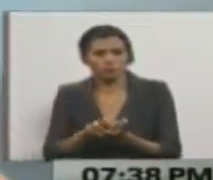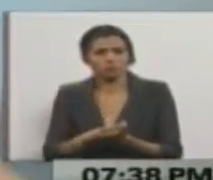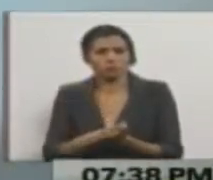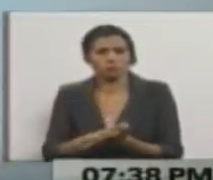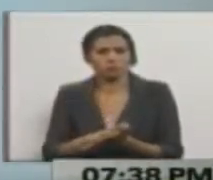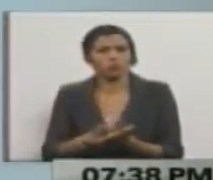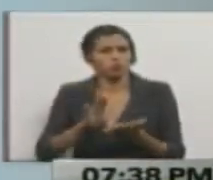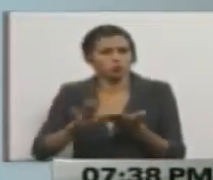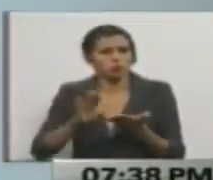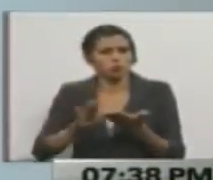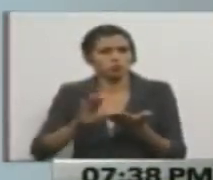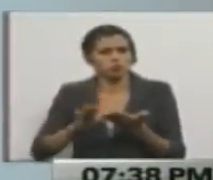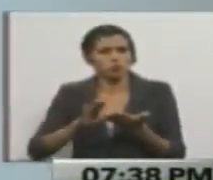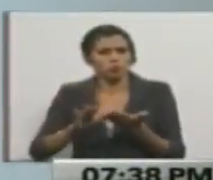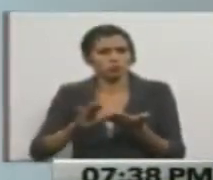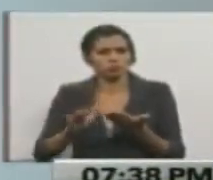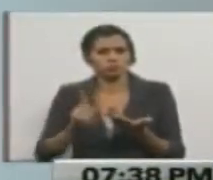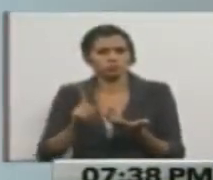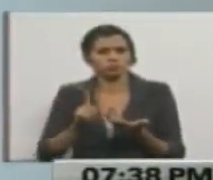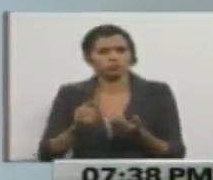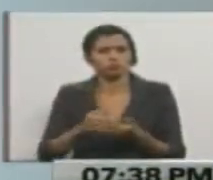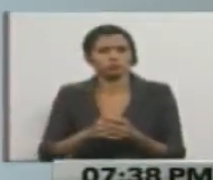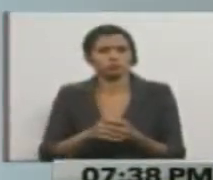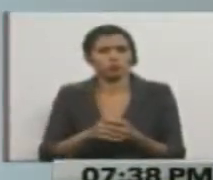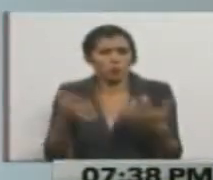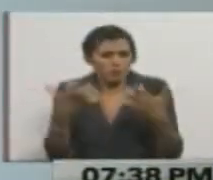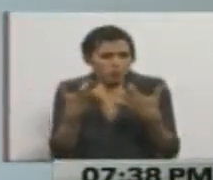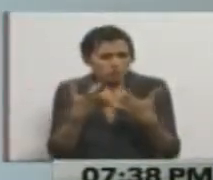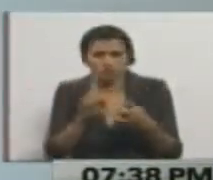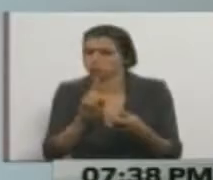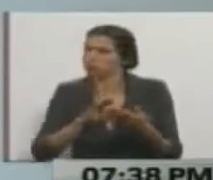se solucionen con violencia.